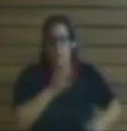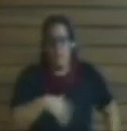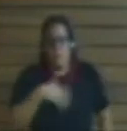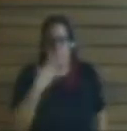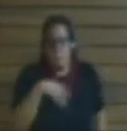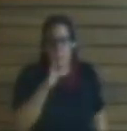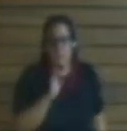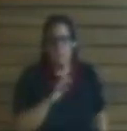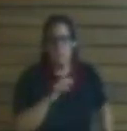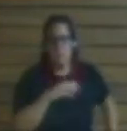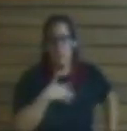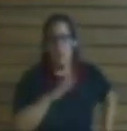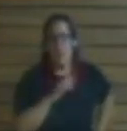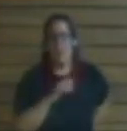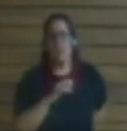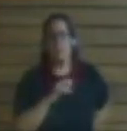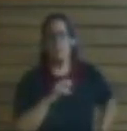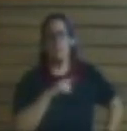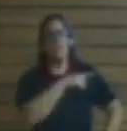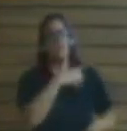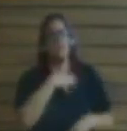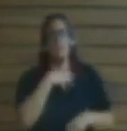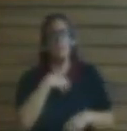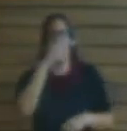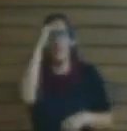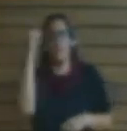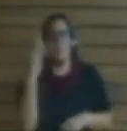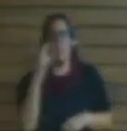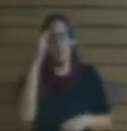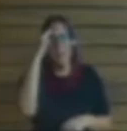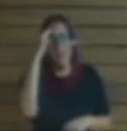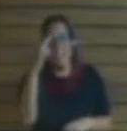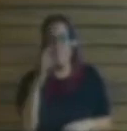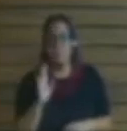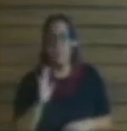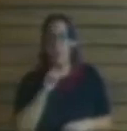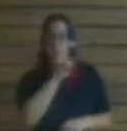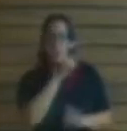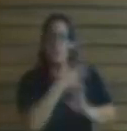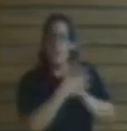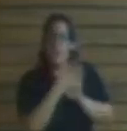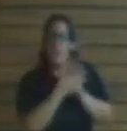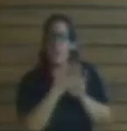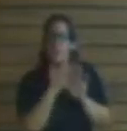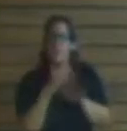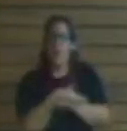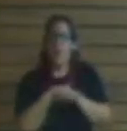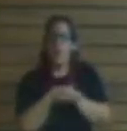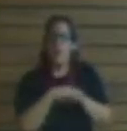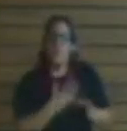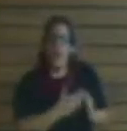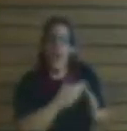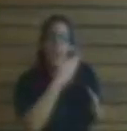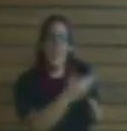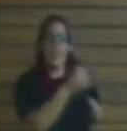otra. Pero no puede olvidar y tiene que respetar que usted está gobernando con los que no han condenado